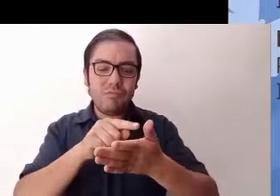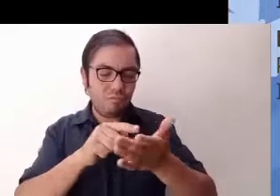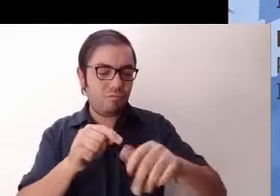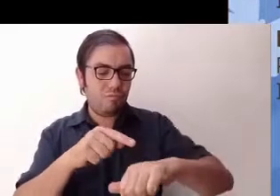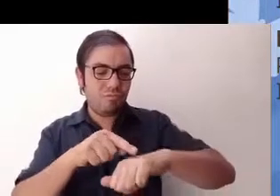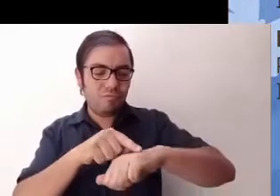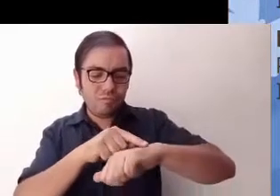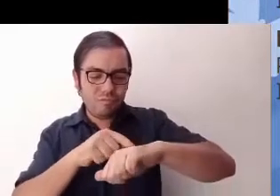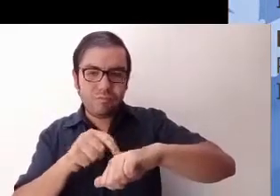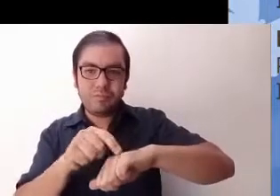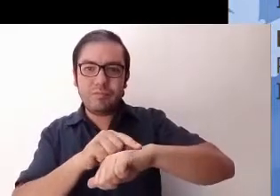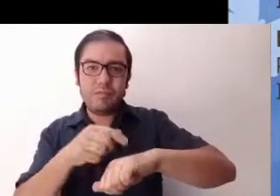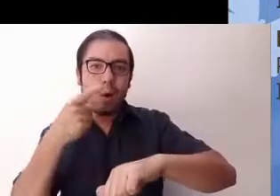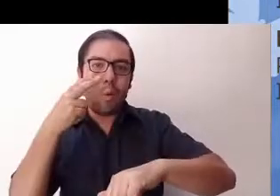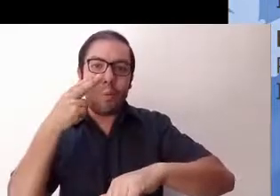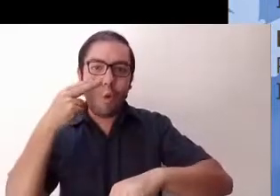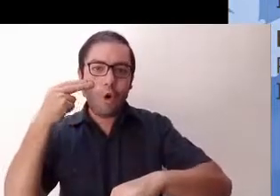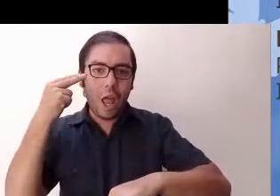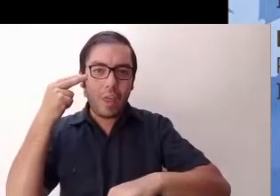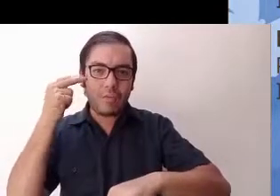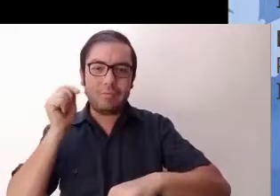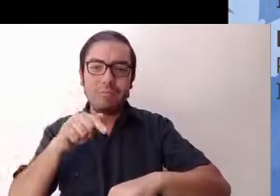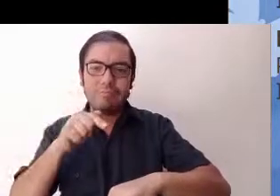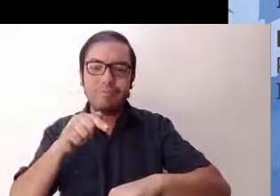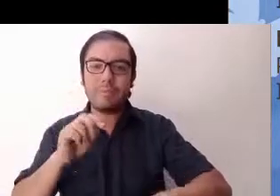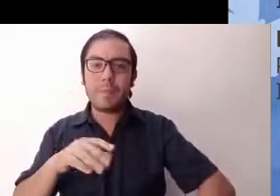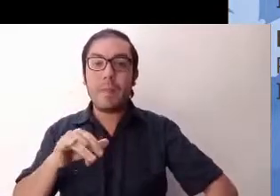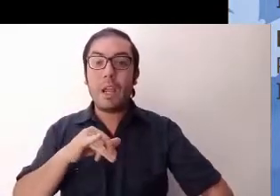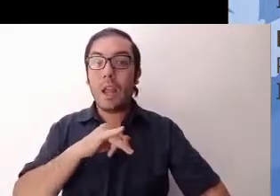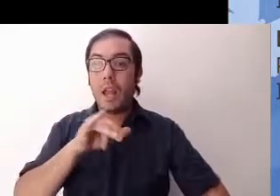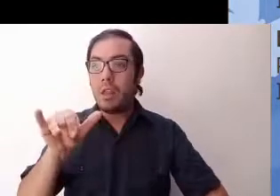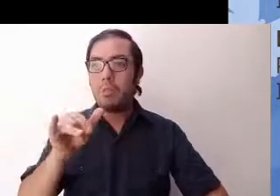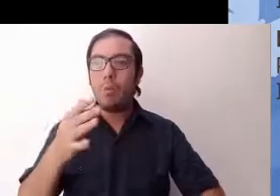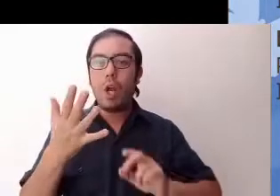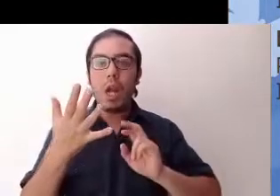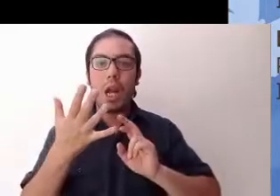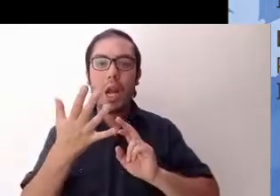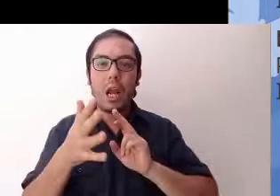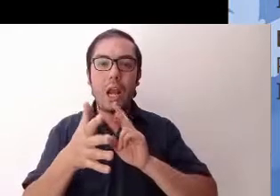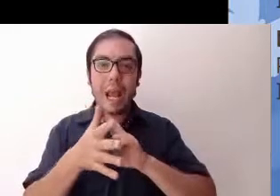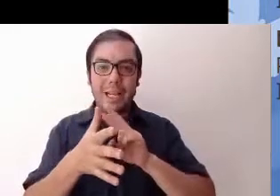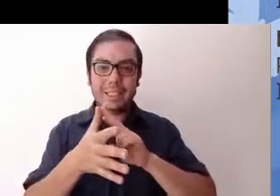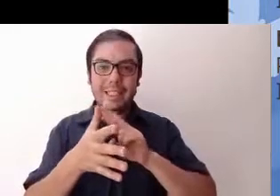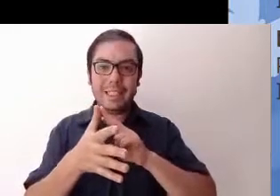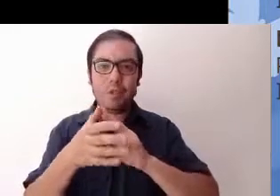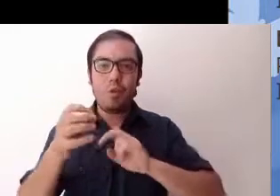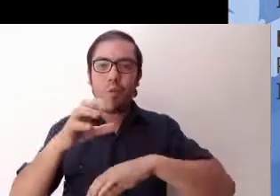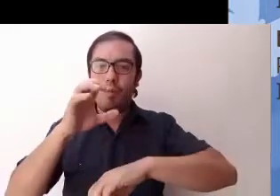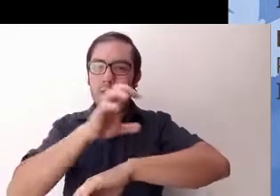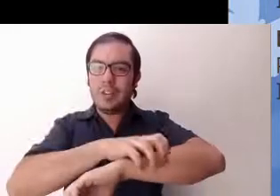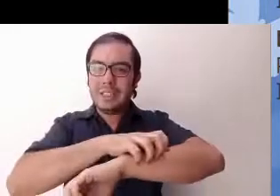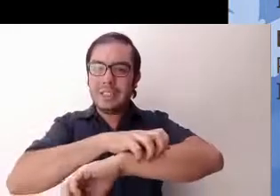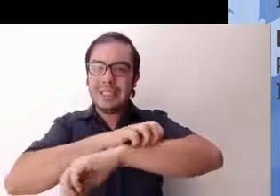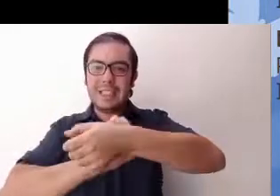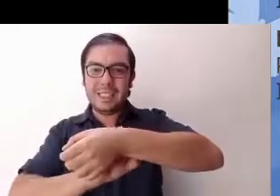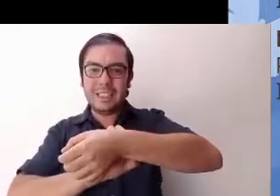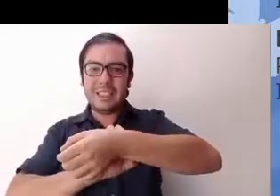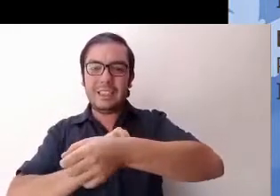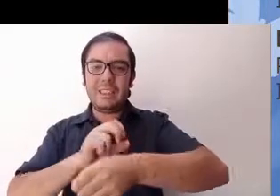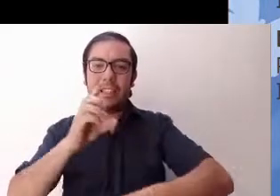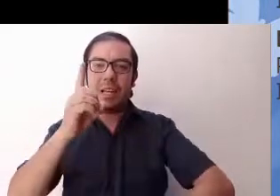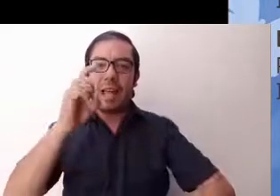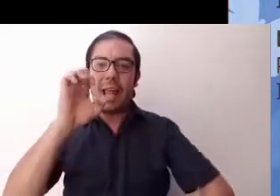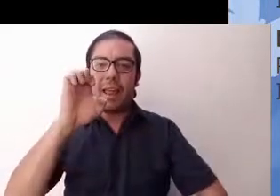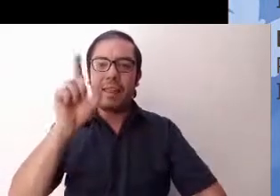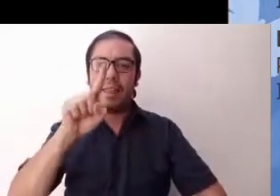que estas van a ser producidas por objetos con dientes, que van a ser principalmente como motosierras, sierras, ¿no es cierto?